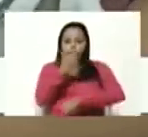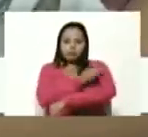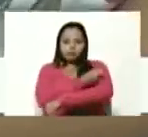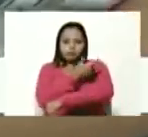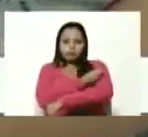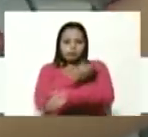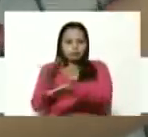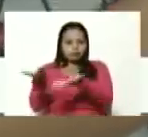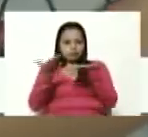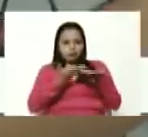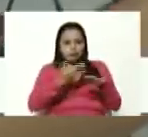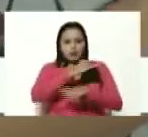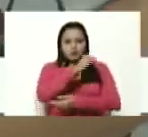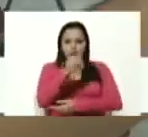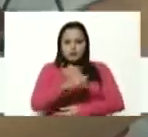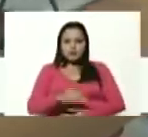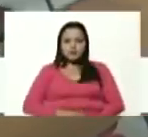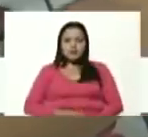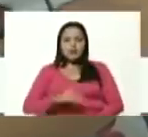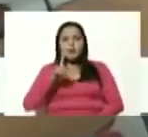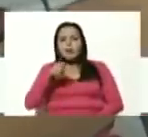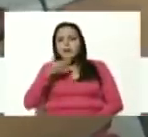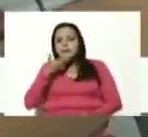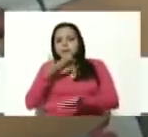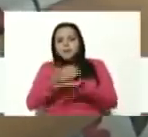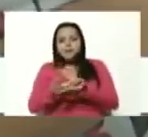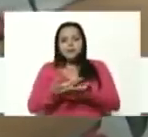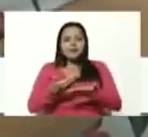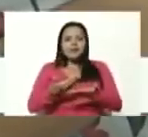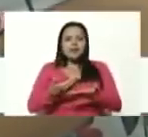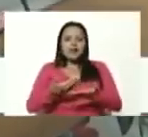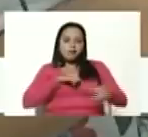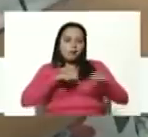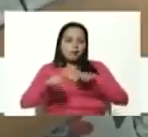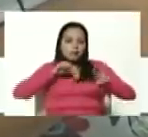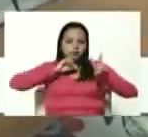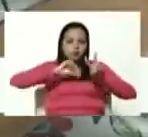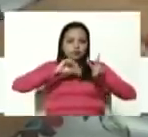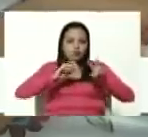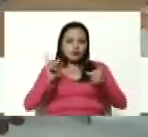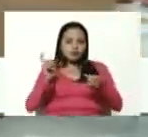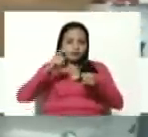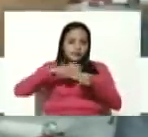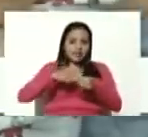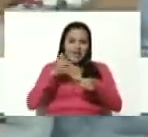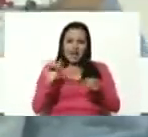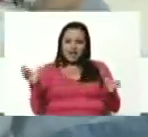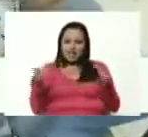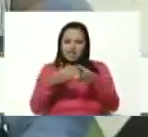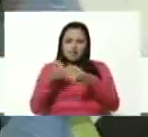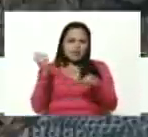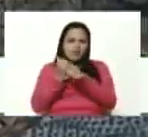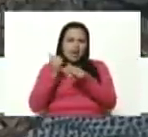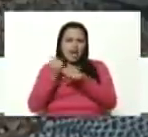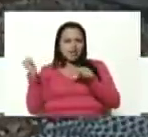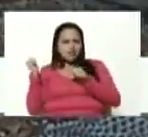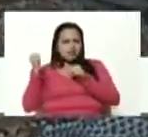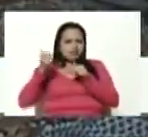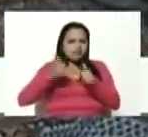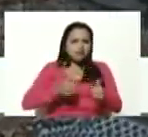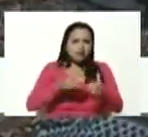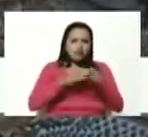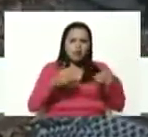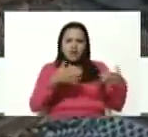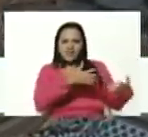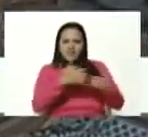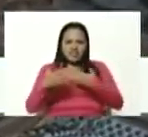Estado. Además de eso, las gracias a los brigadistas de Somos Venezuela, que ya somos un equipo, porque vienen trabajando durante toda la batalla